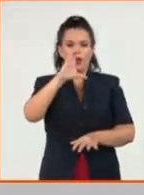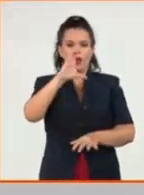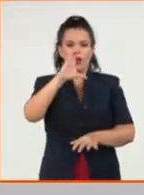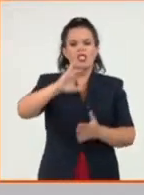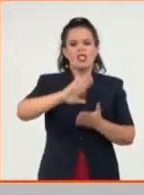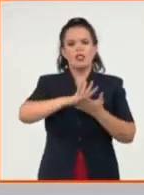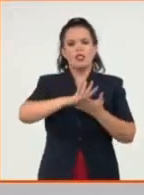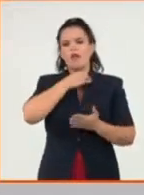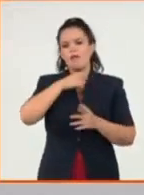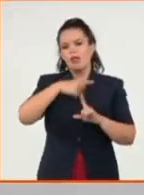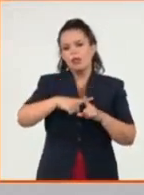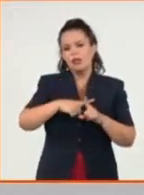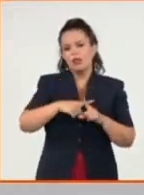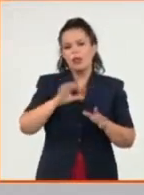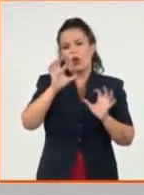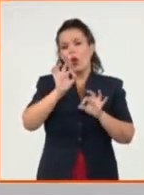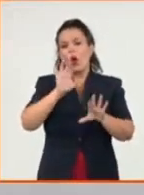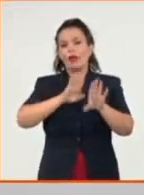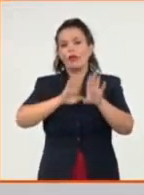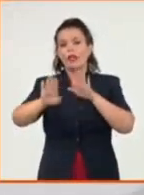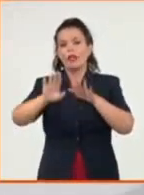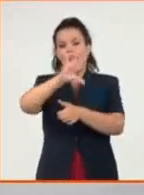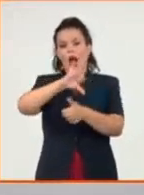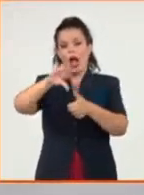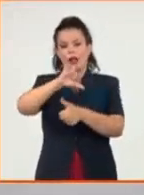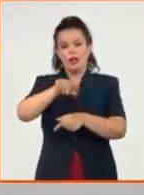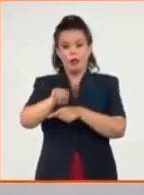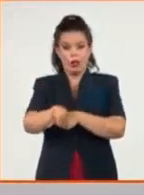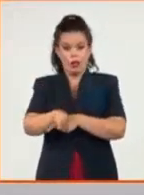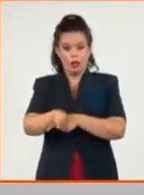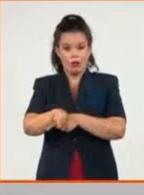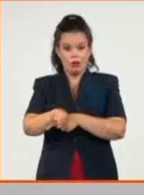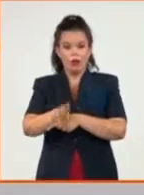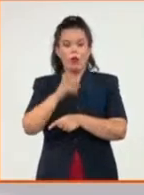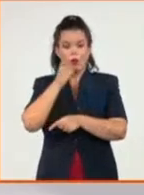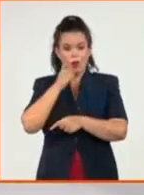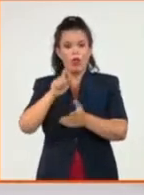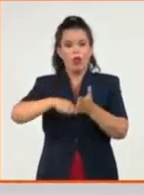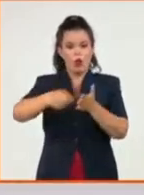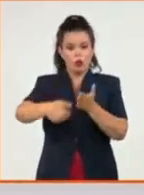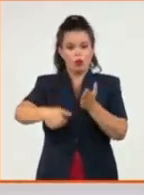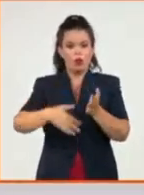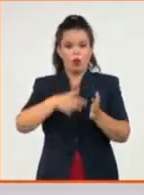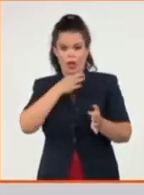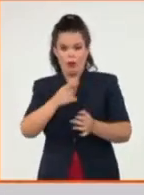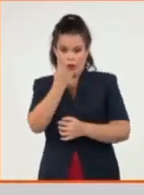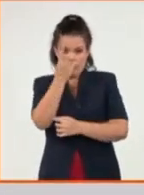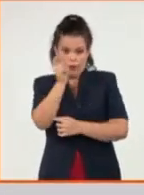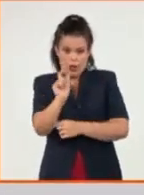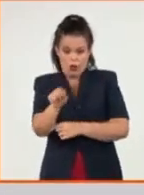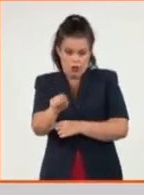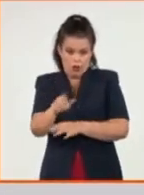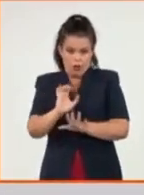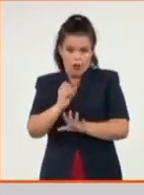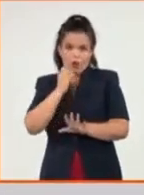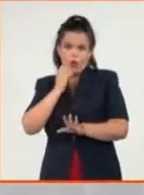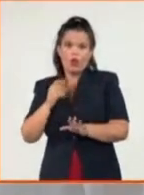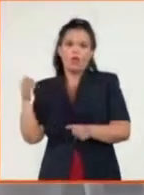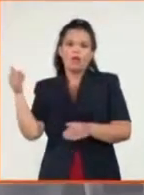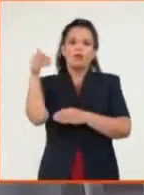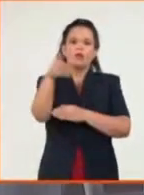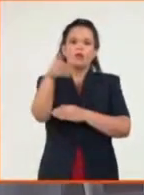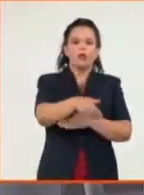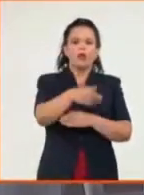tienen autorizadas en cualquier persona natural puede ir a los lugares en las provincias donde están